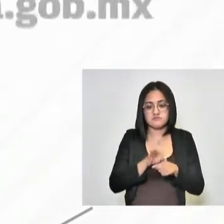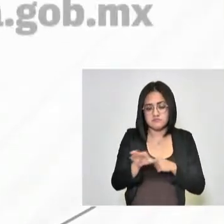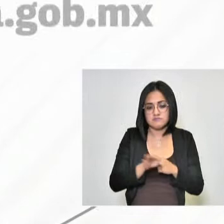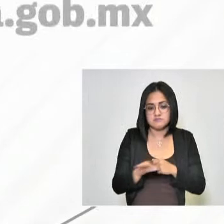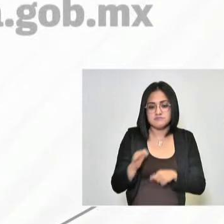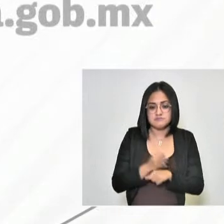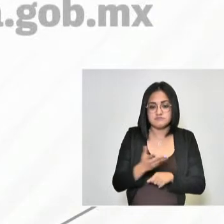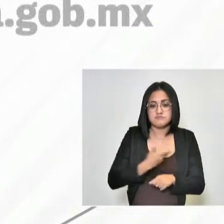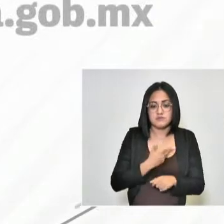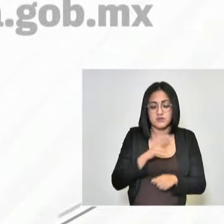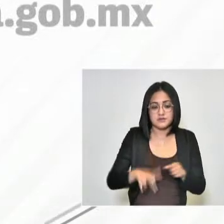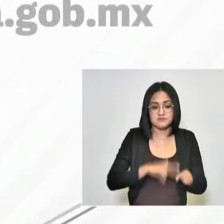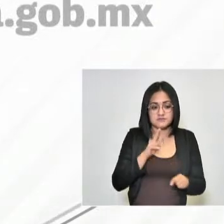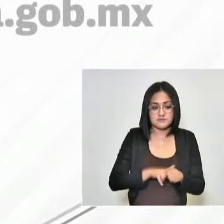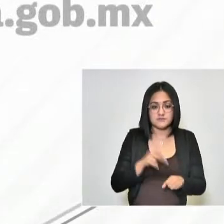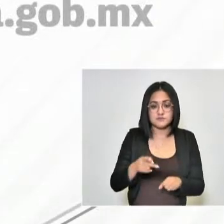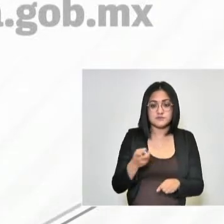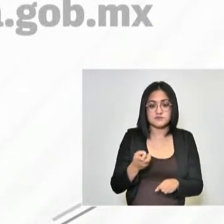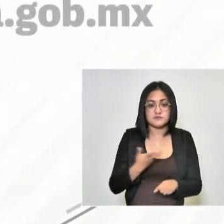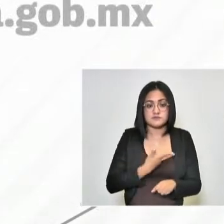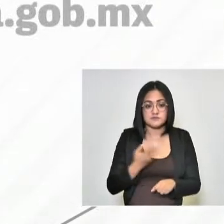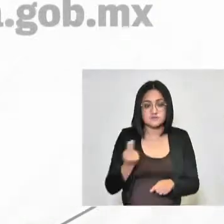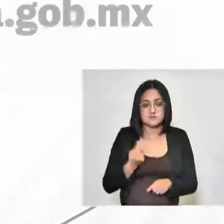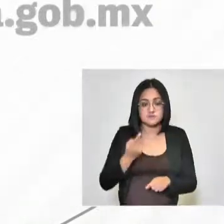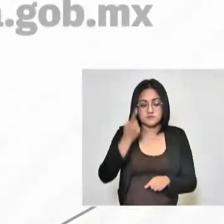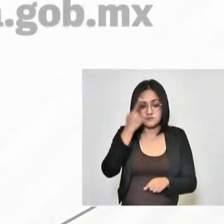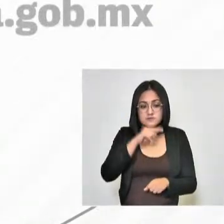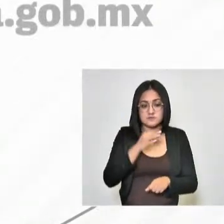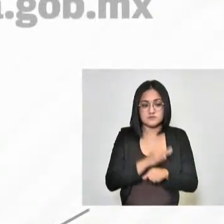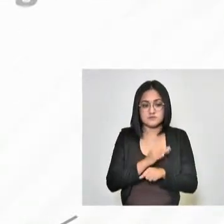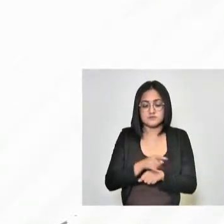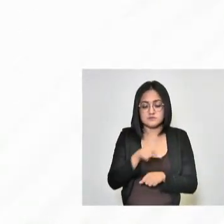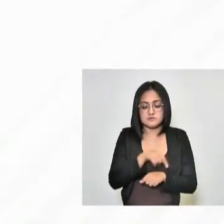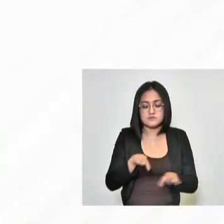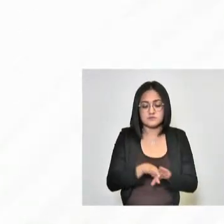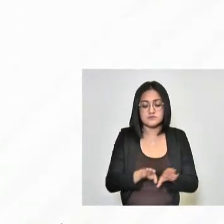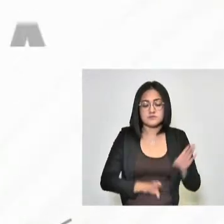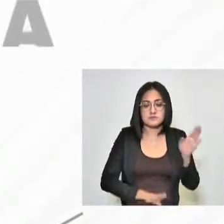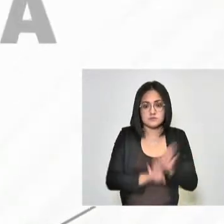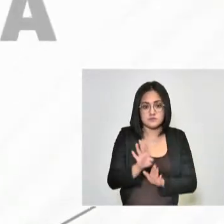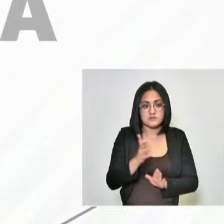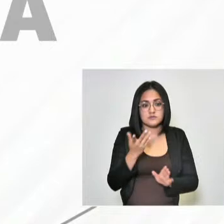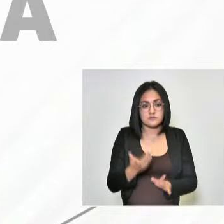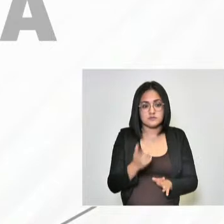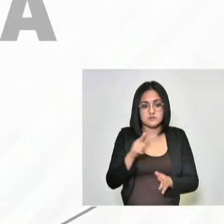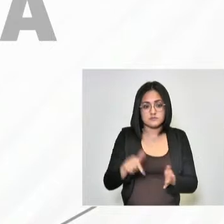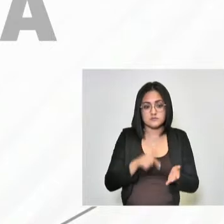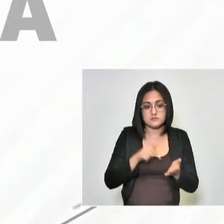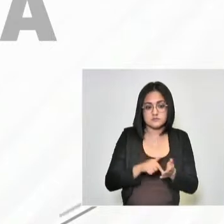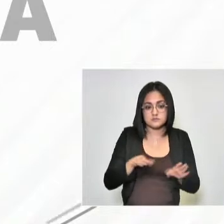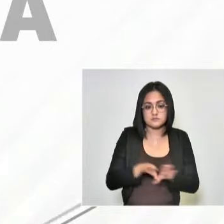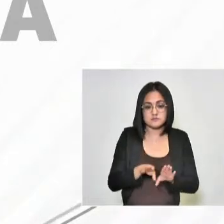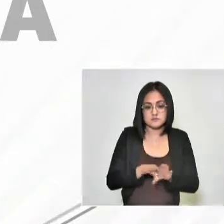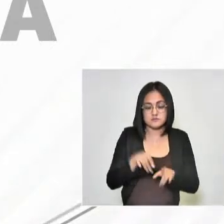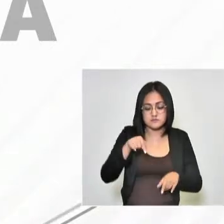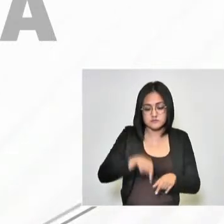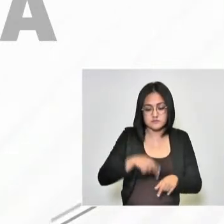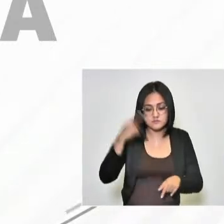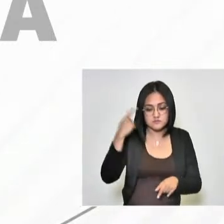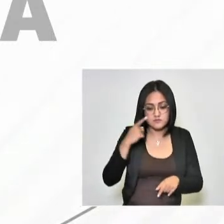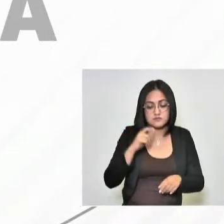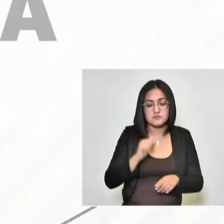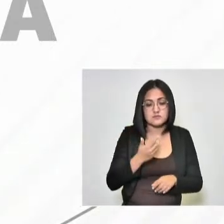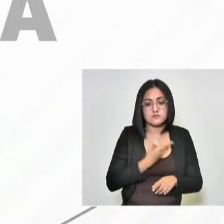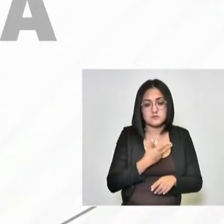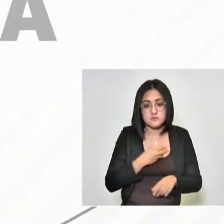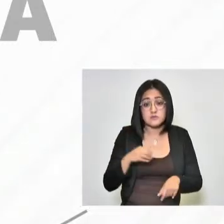están operando normalmente. ¿Habría la necesidad de, ante el crecimiento, obviamente, de la zona conurbada principalmente, de colocar alguna otra?